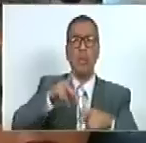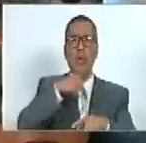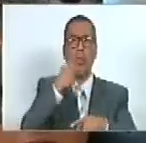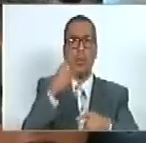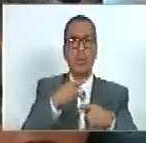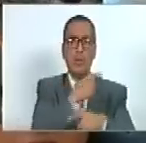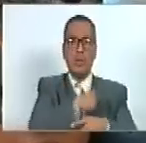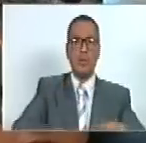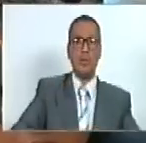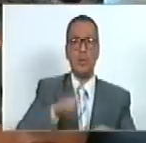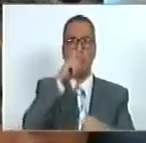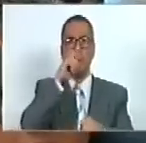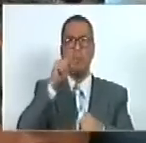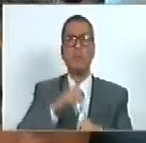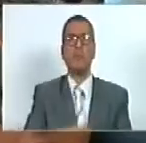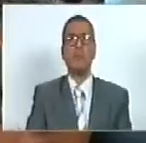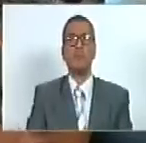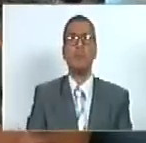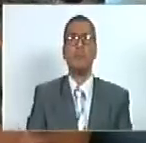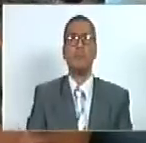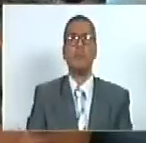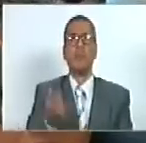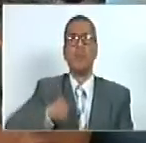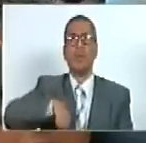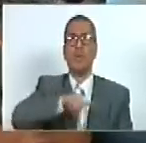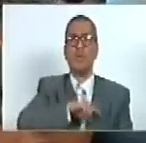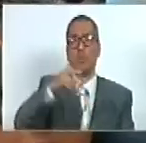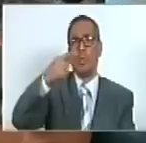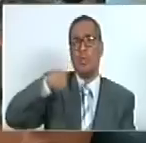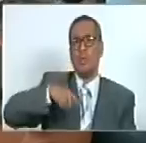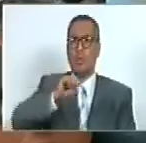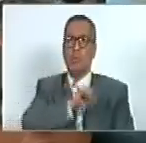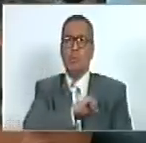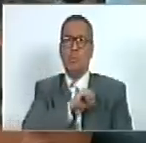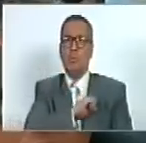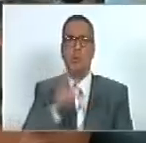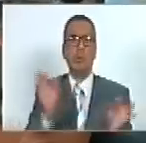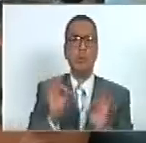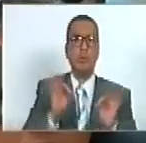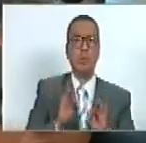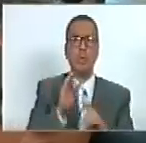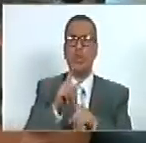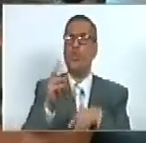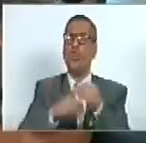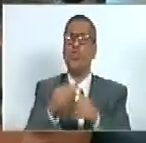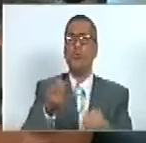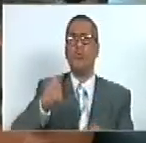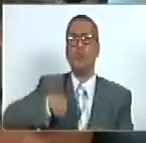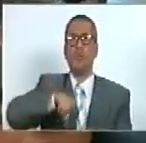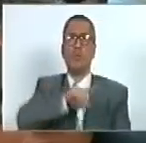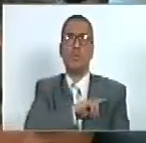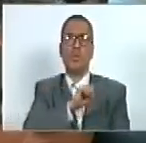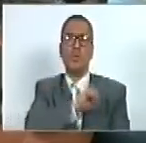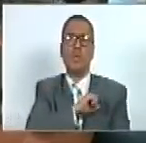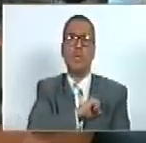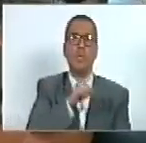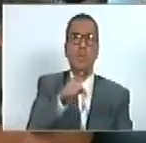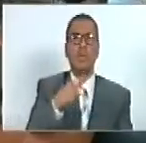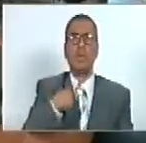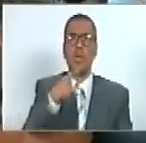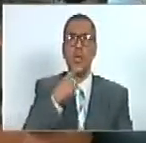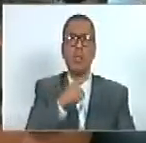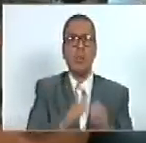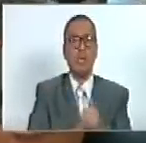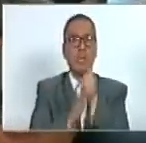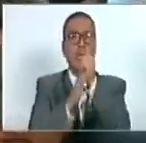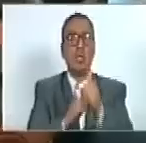del presidente Nicolás Maduro. Nosotros no tenemos miedo. ¿Cómo vamos a tener miedo si quien nos dirige es